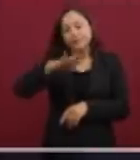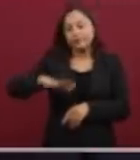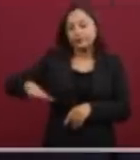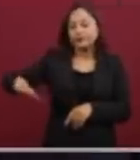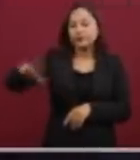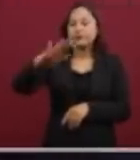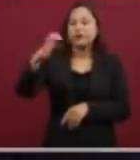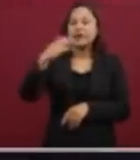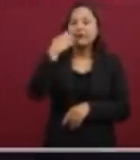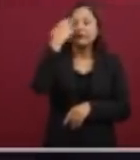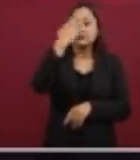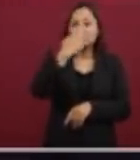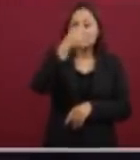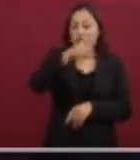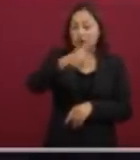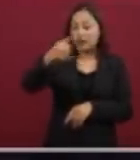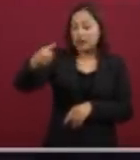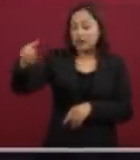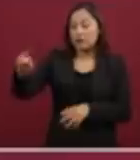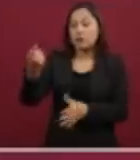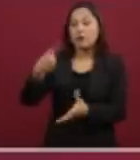comités